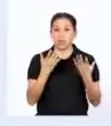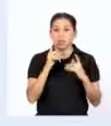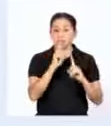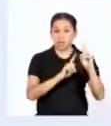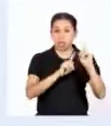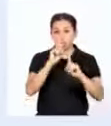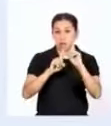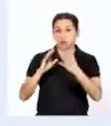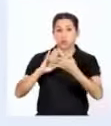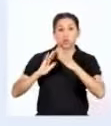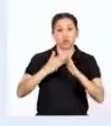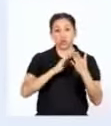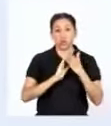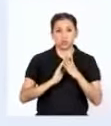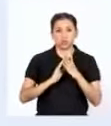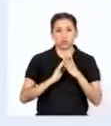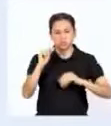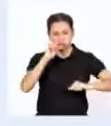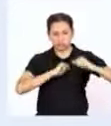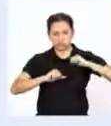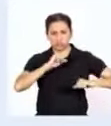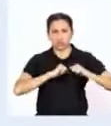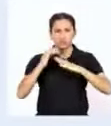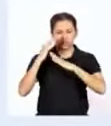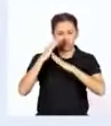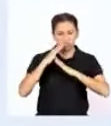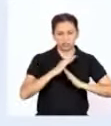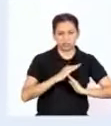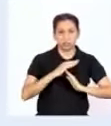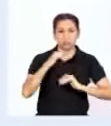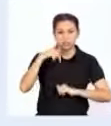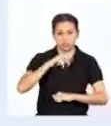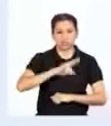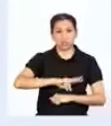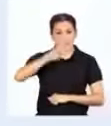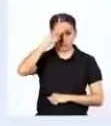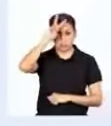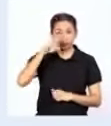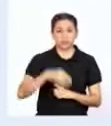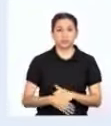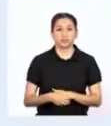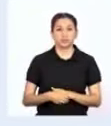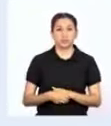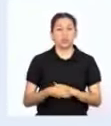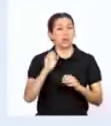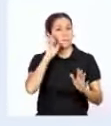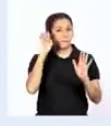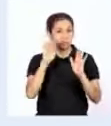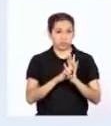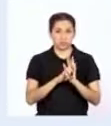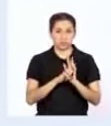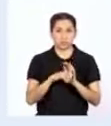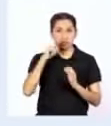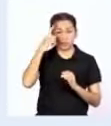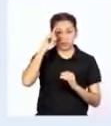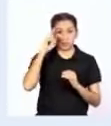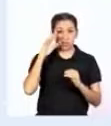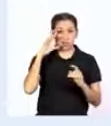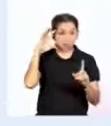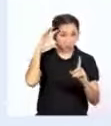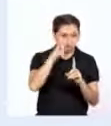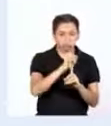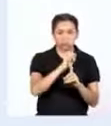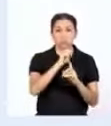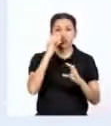étnico-racial de algunas de las comunidades que han sido víctimas de discriminación en nuestro país. Por ejemplo,